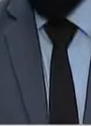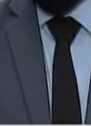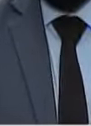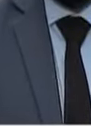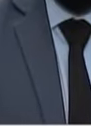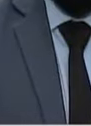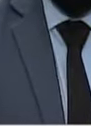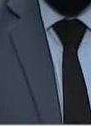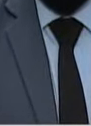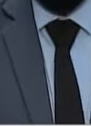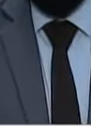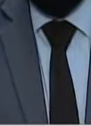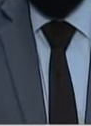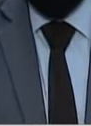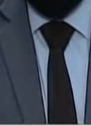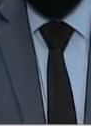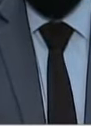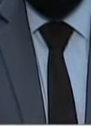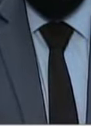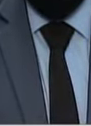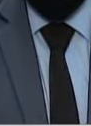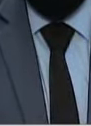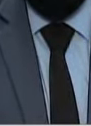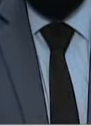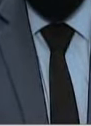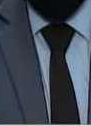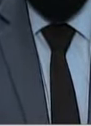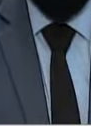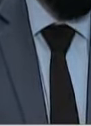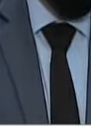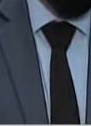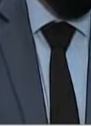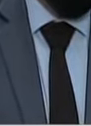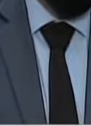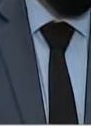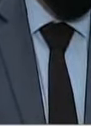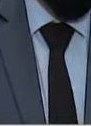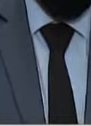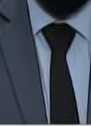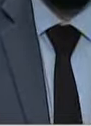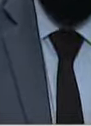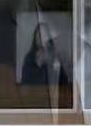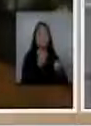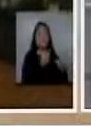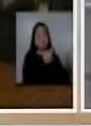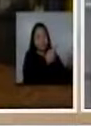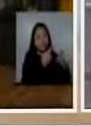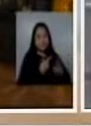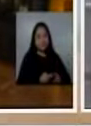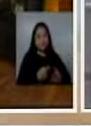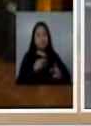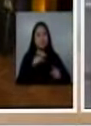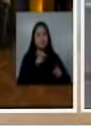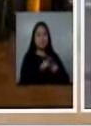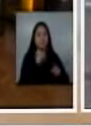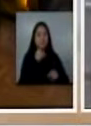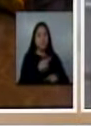capital, porque precisamente esta entrada de la quinta calle es la que ha sido habilitada para que los periodistas nacionales e internacionales